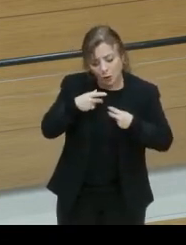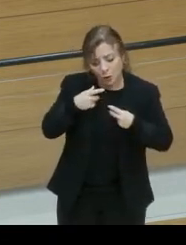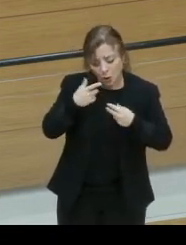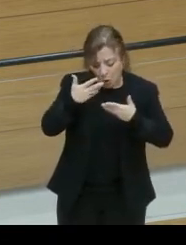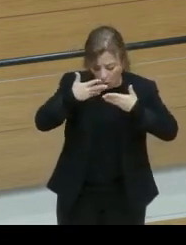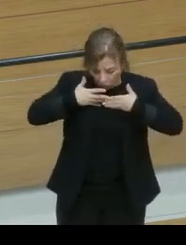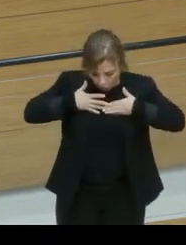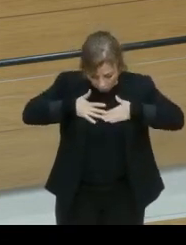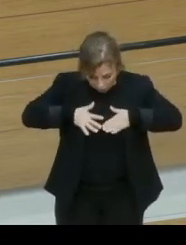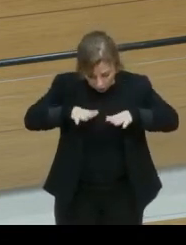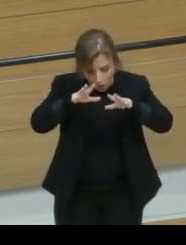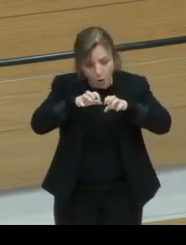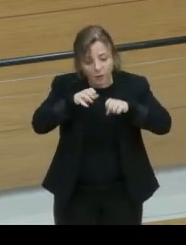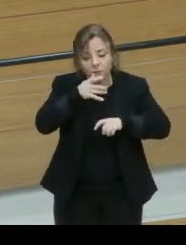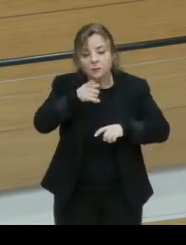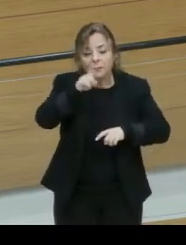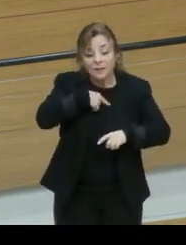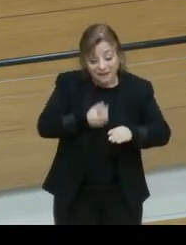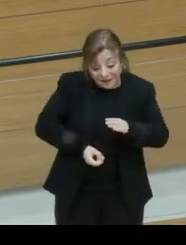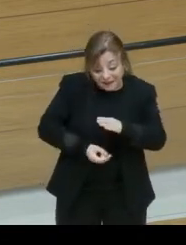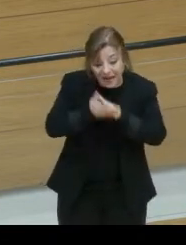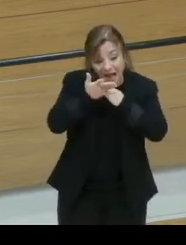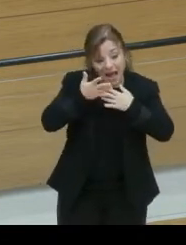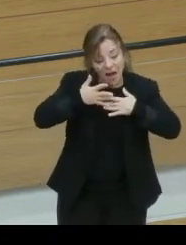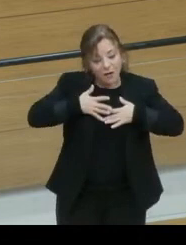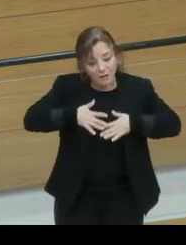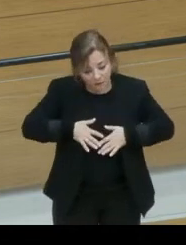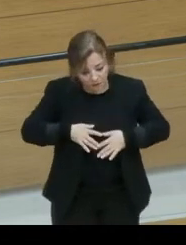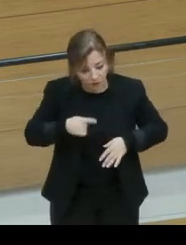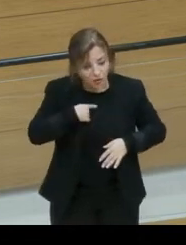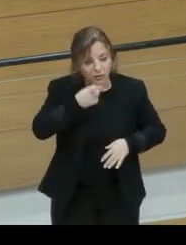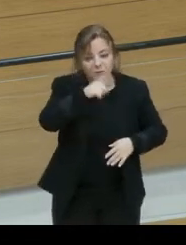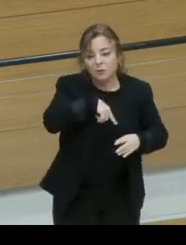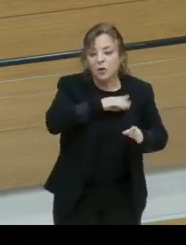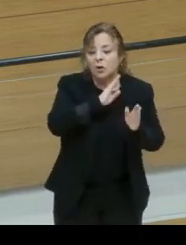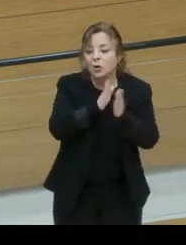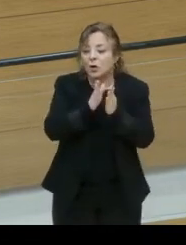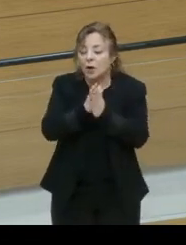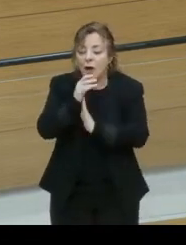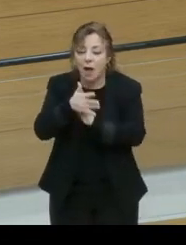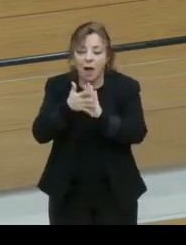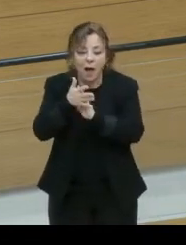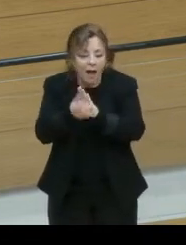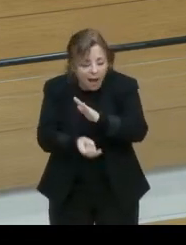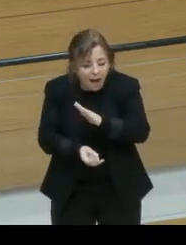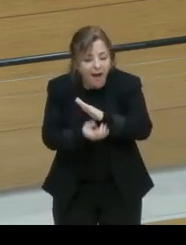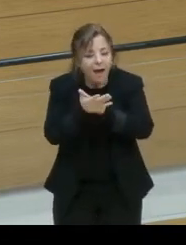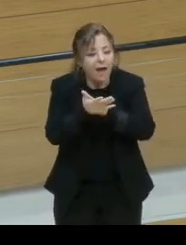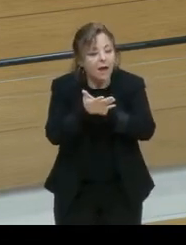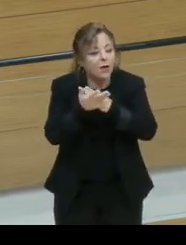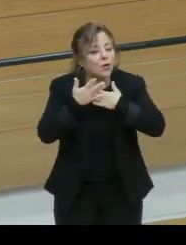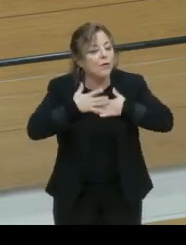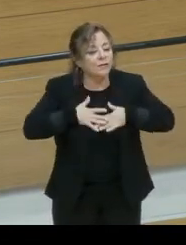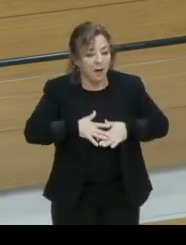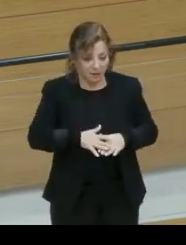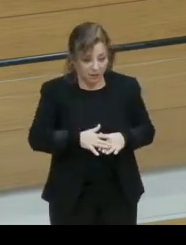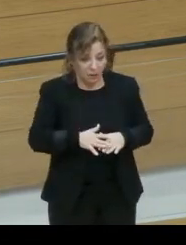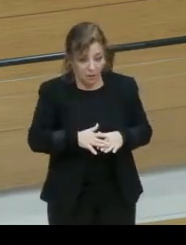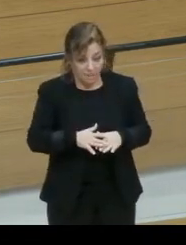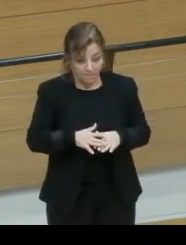conocimientos, sino que también nos permite crearlo. Tanto yo como mis compañeros estamos hablando de crear un conocimiento.